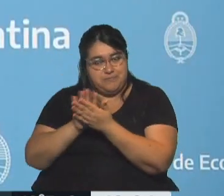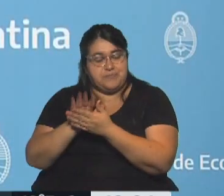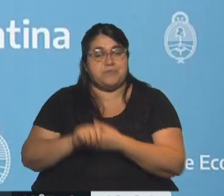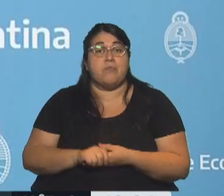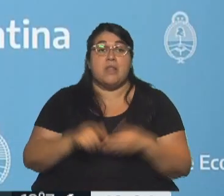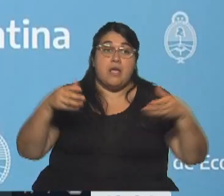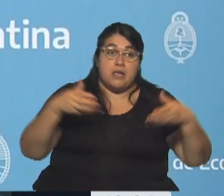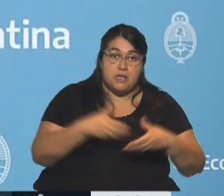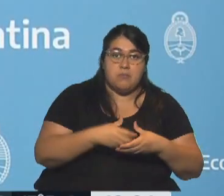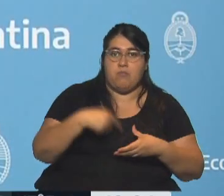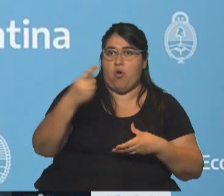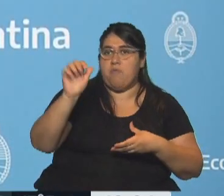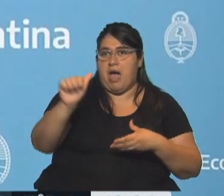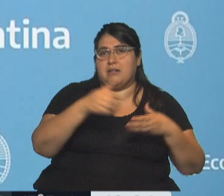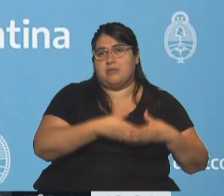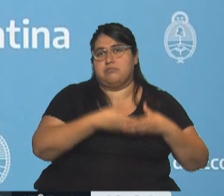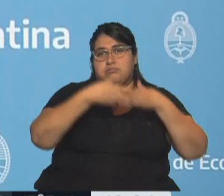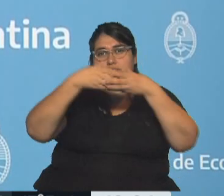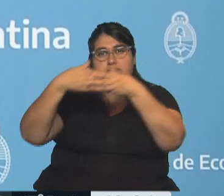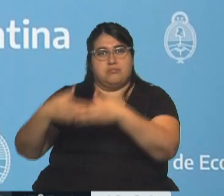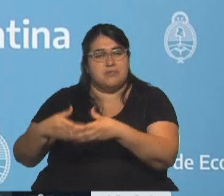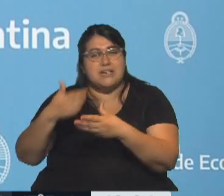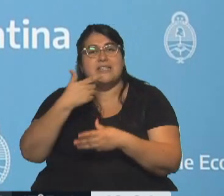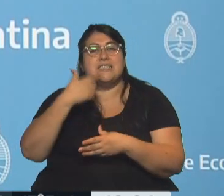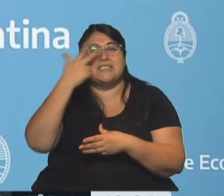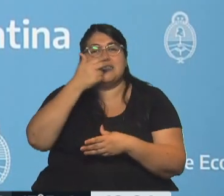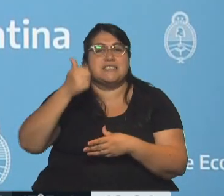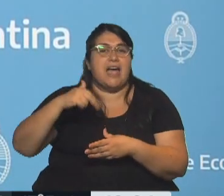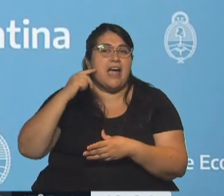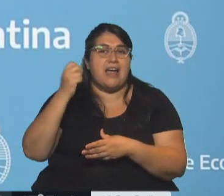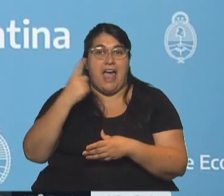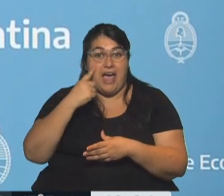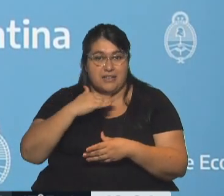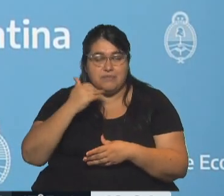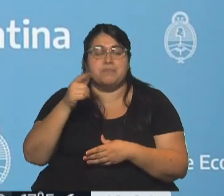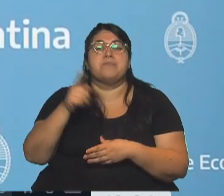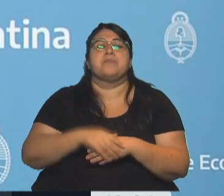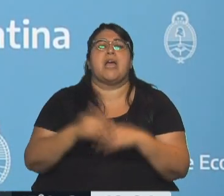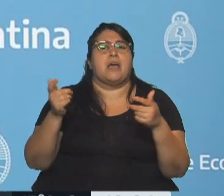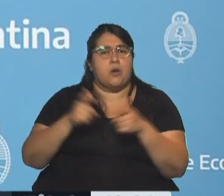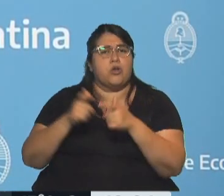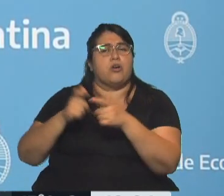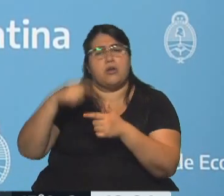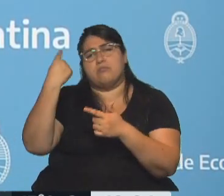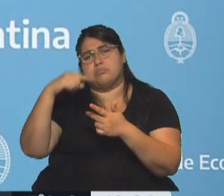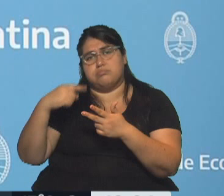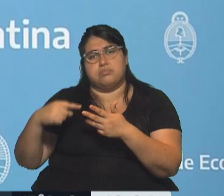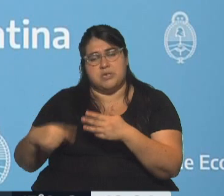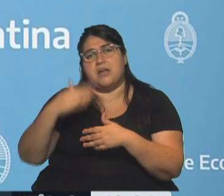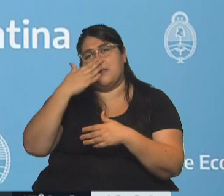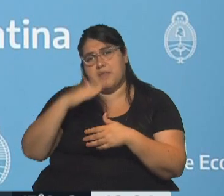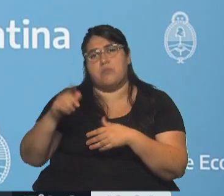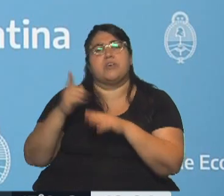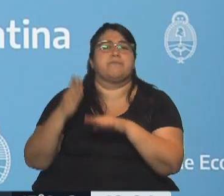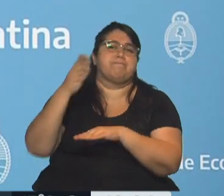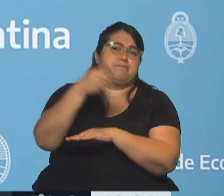va a arribar el martes a la ciudad de Shanghái. Allí mantendrá numerosas reuniones. Luego continuará en